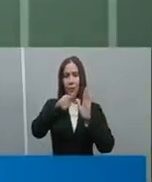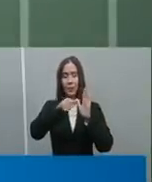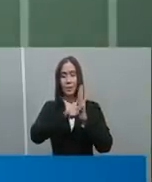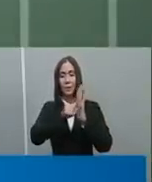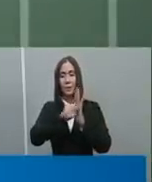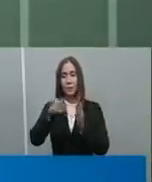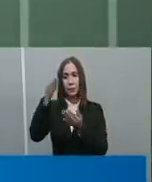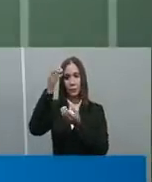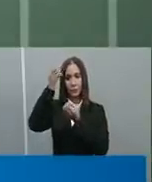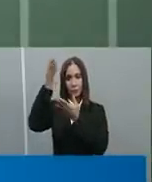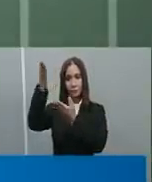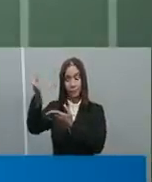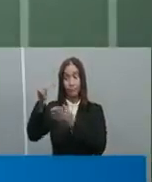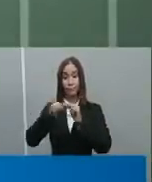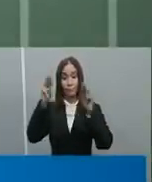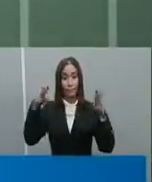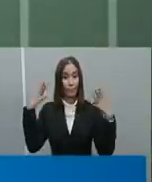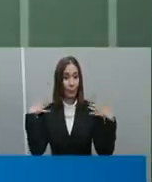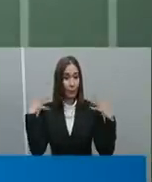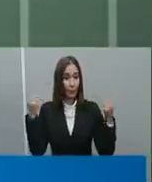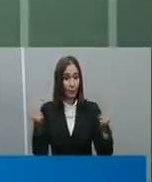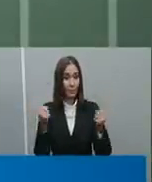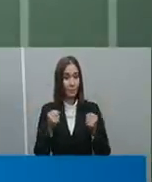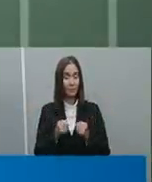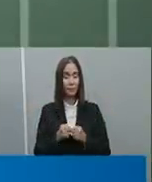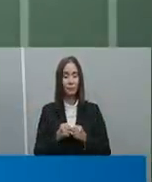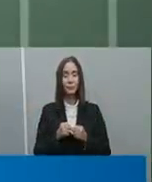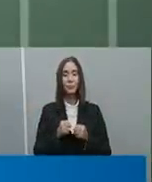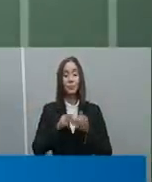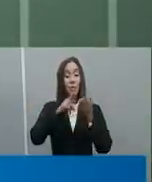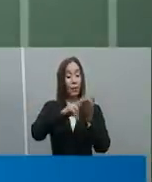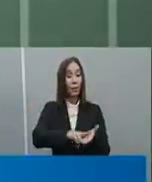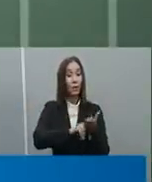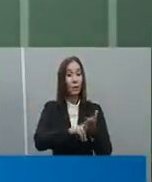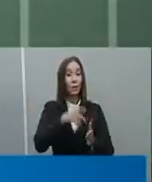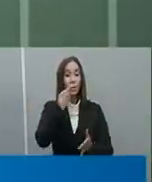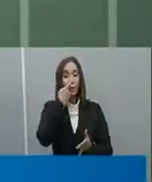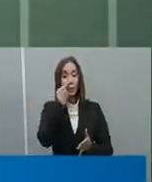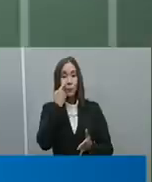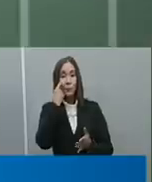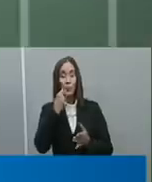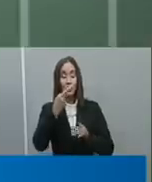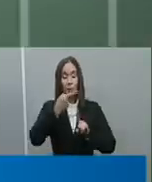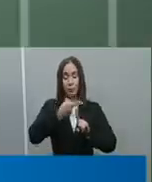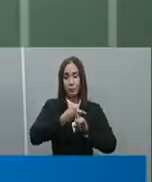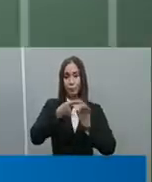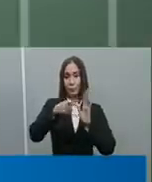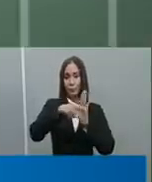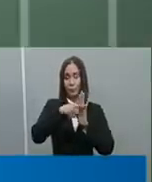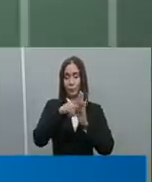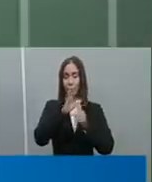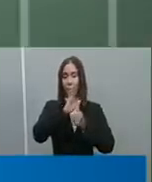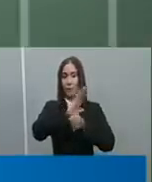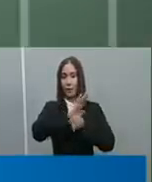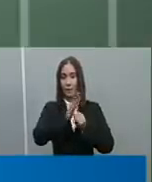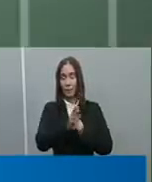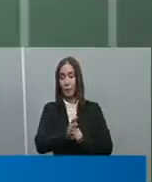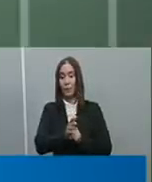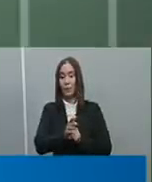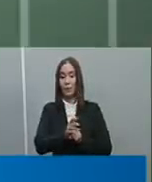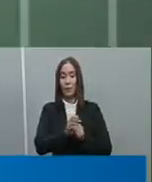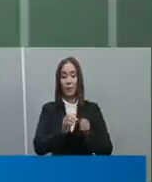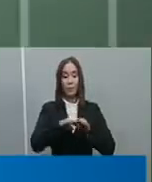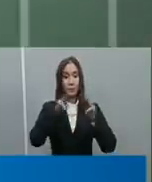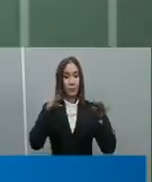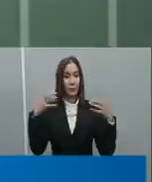de Salud, según las palabras del presidente, hará cumplir la ley 4201 con una declaratoria de emergencia